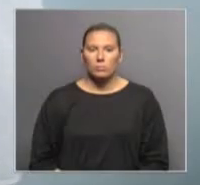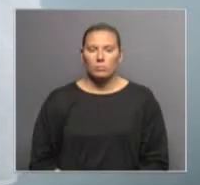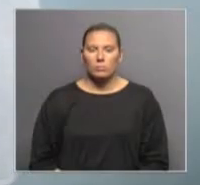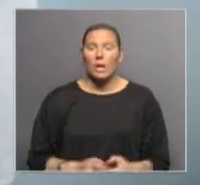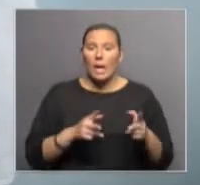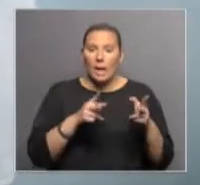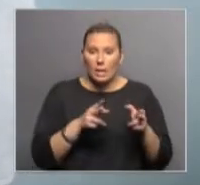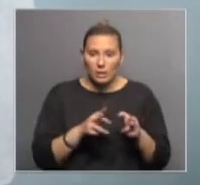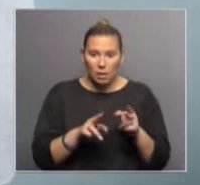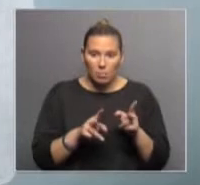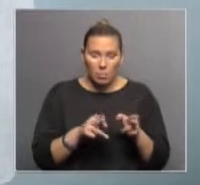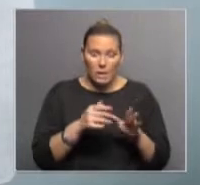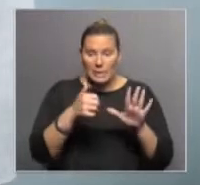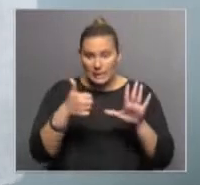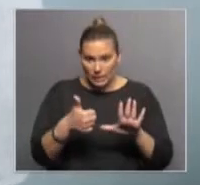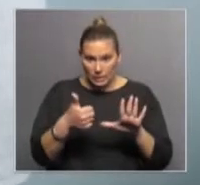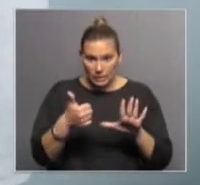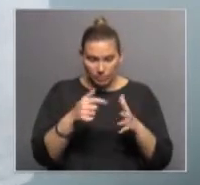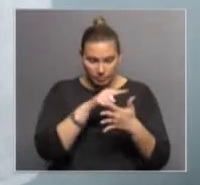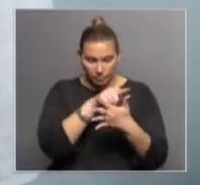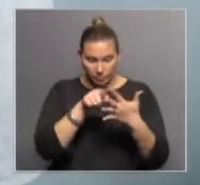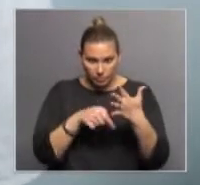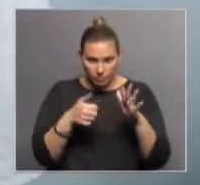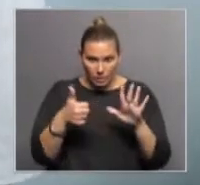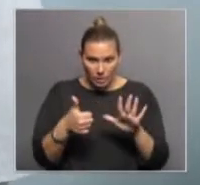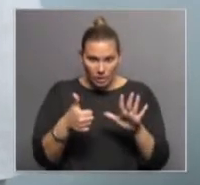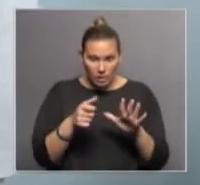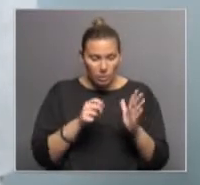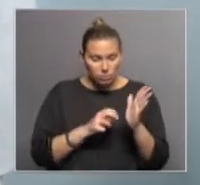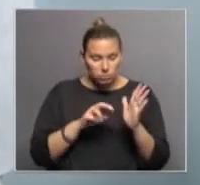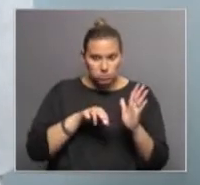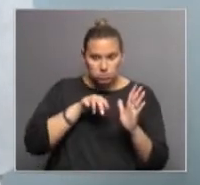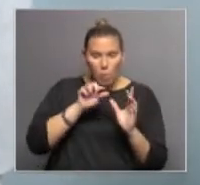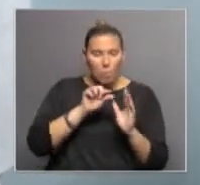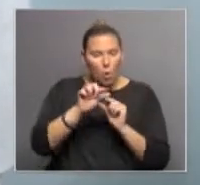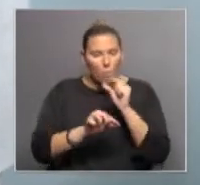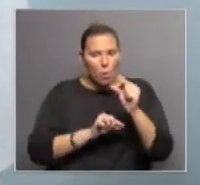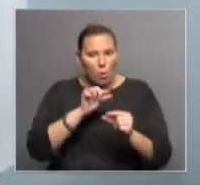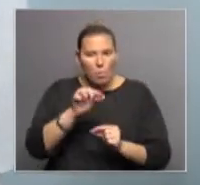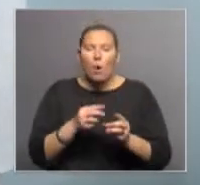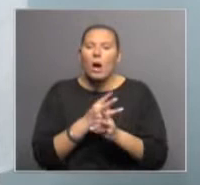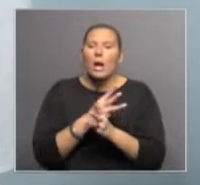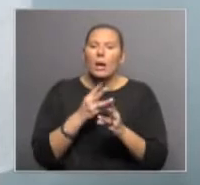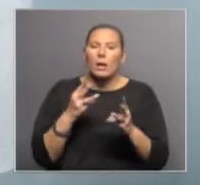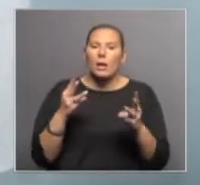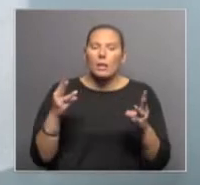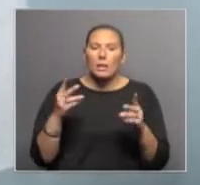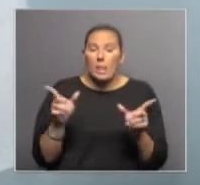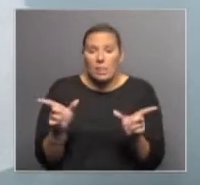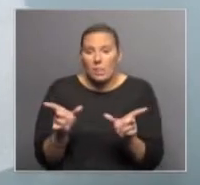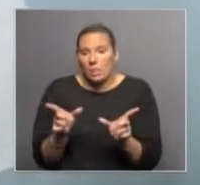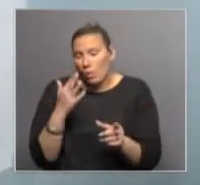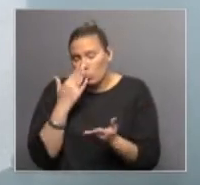Las etapas se dividen en 6 estadios escalonados, generalmente